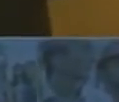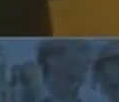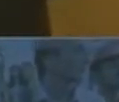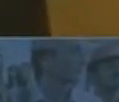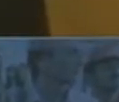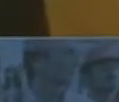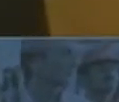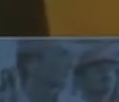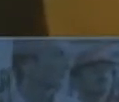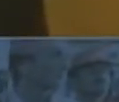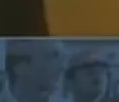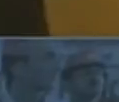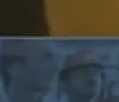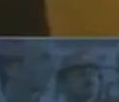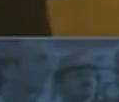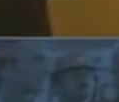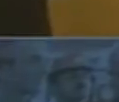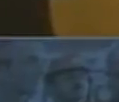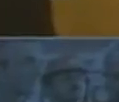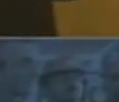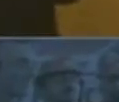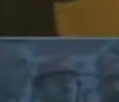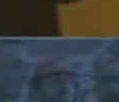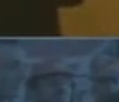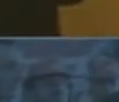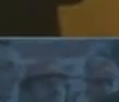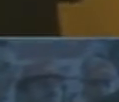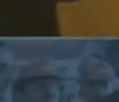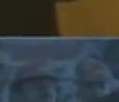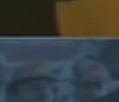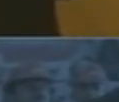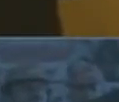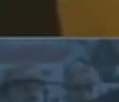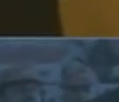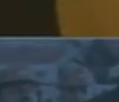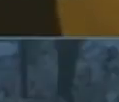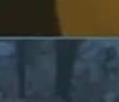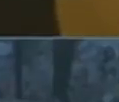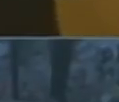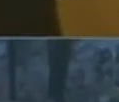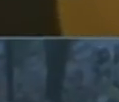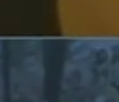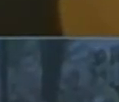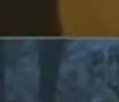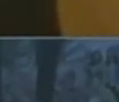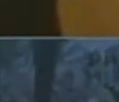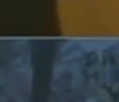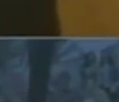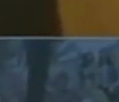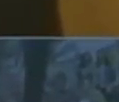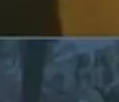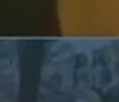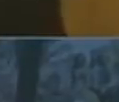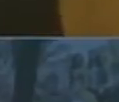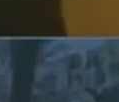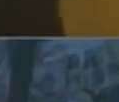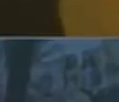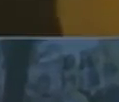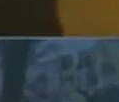estos procesos de diálogo, de conversaciones, de búsqueda y construcción de consensos desde aquí. Bueno, y